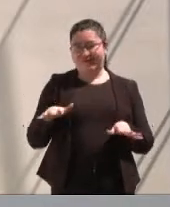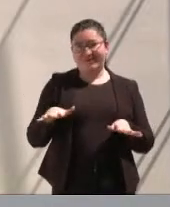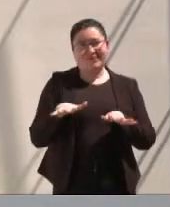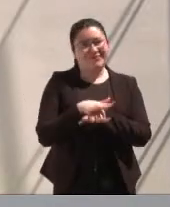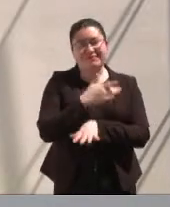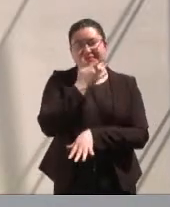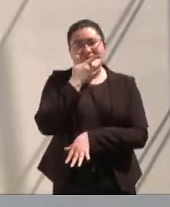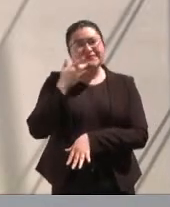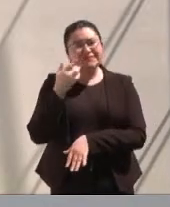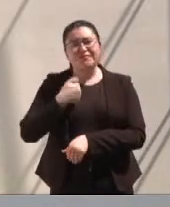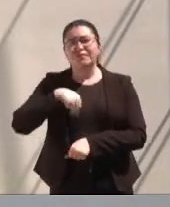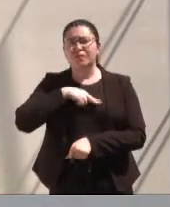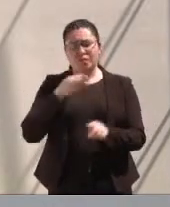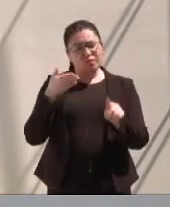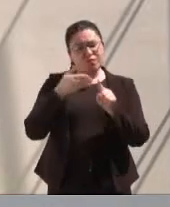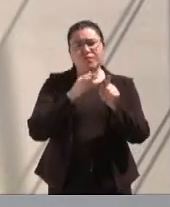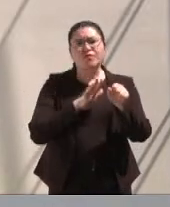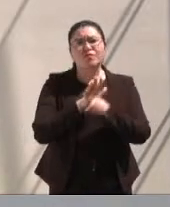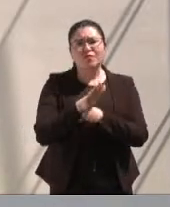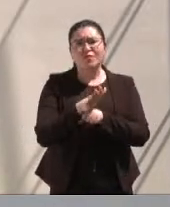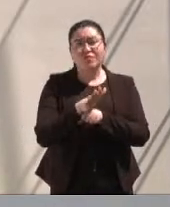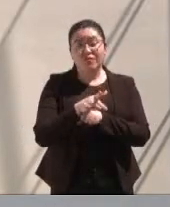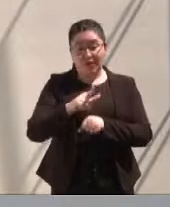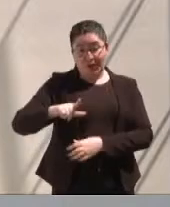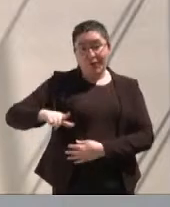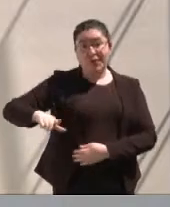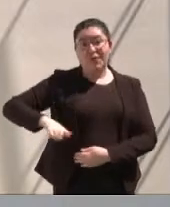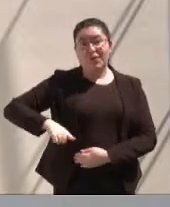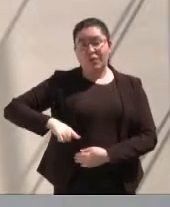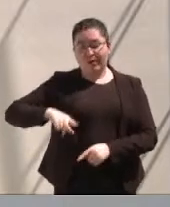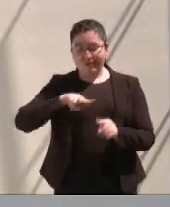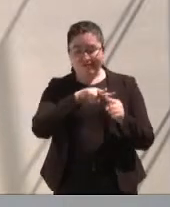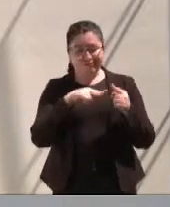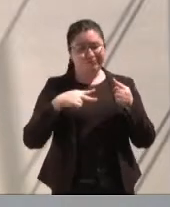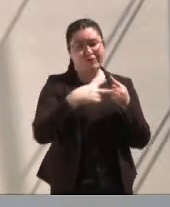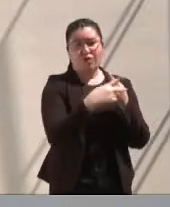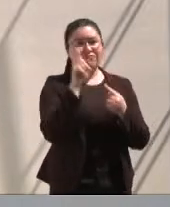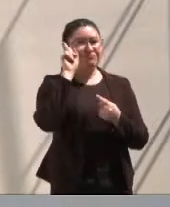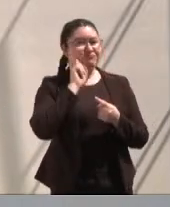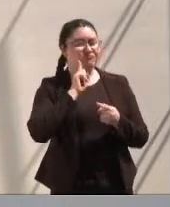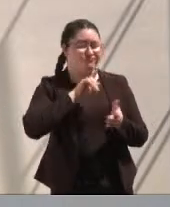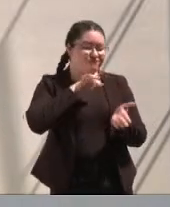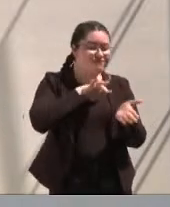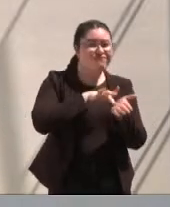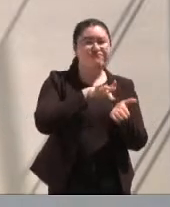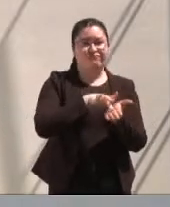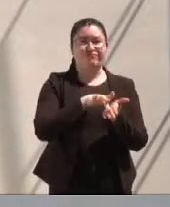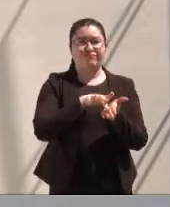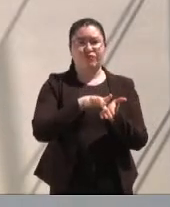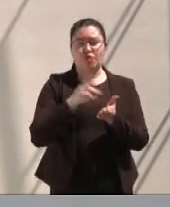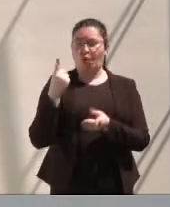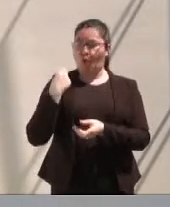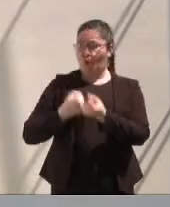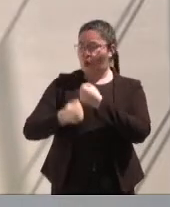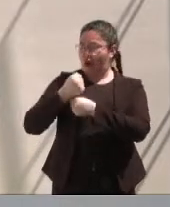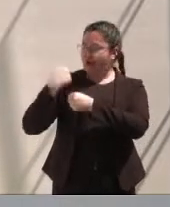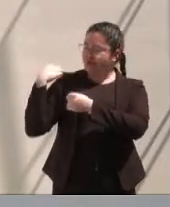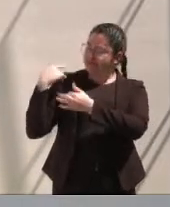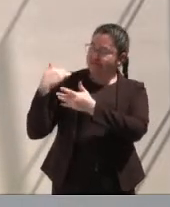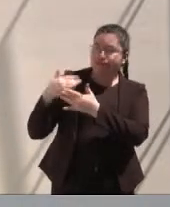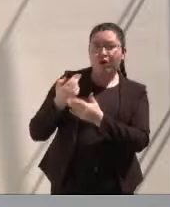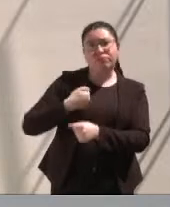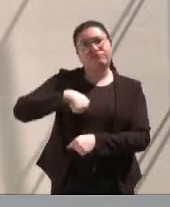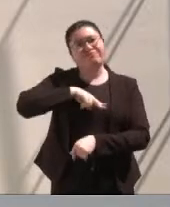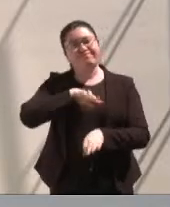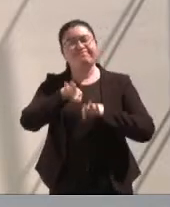nos marcamos el claro objetivo de hacer un gobierno con perspectiva de género. A lo largo de poco más de un año, hemos realizado acciones